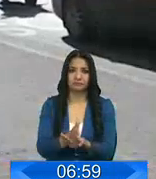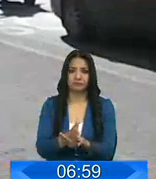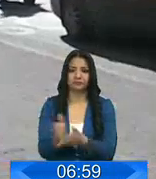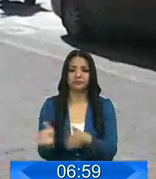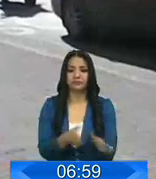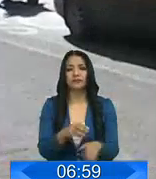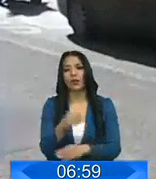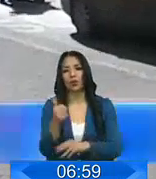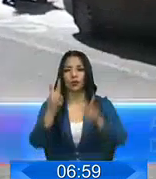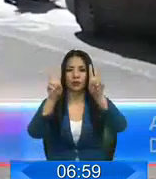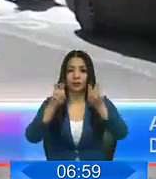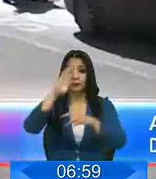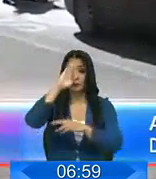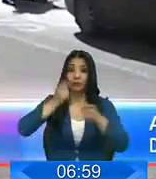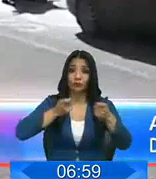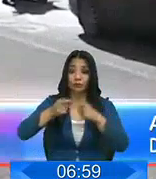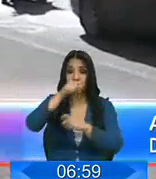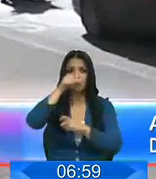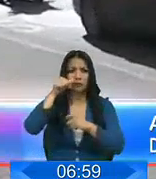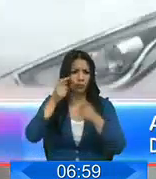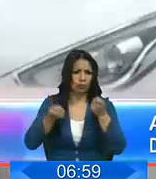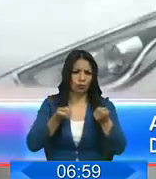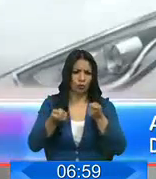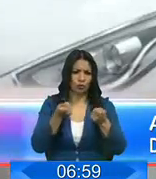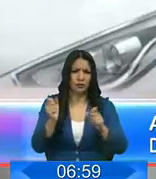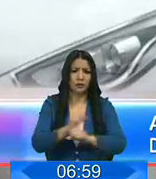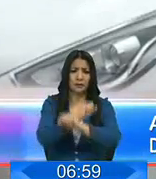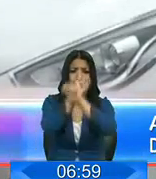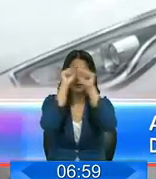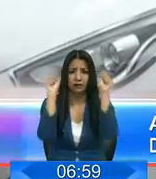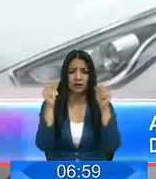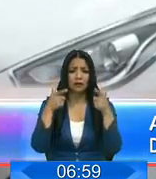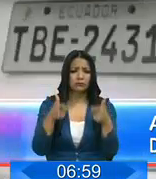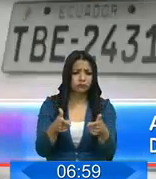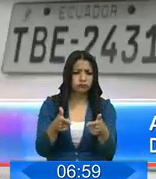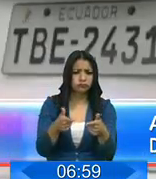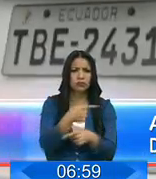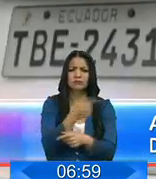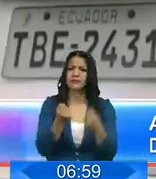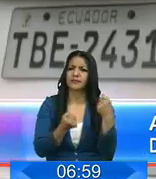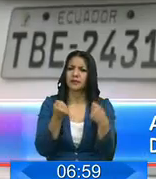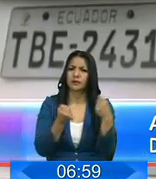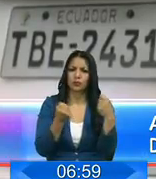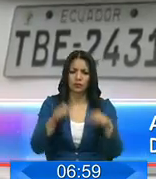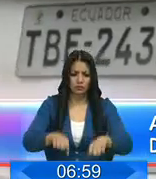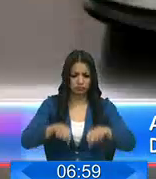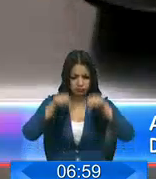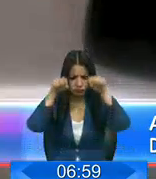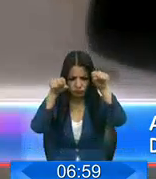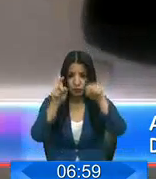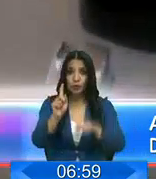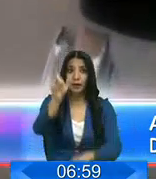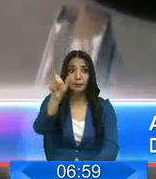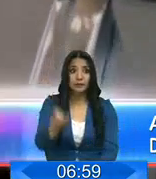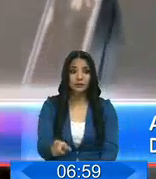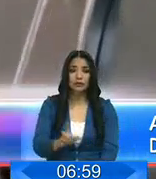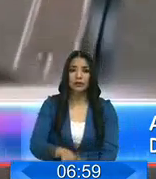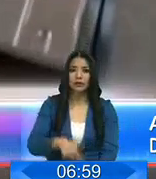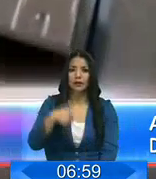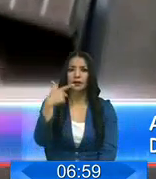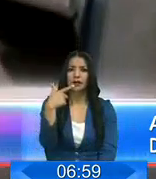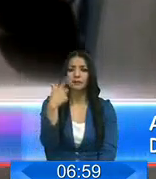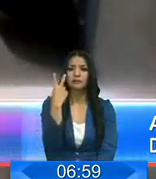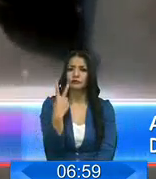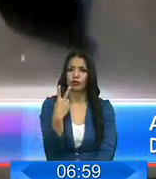la policía antinarcóticos en un control de rutina en horas de la madrugada realizó la requisa a este vehículo encontrándole a uno de los ocupantes dos armas de fuego